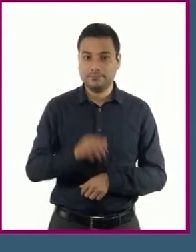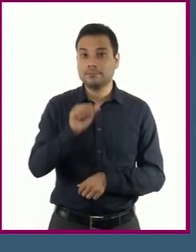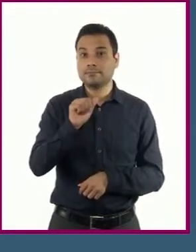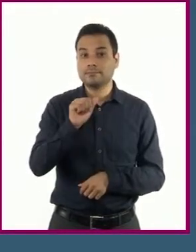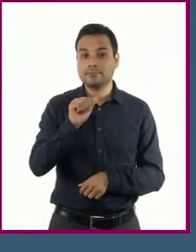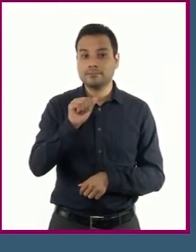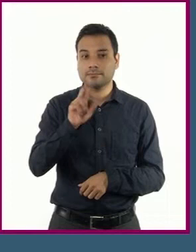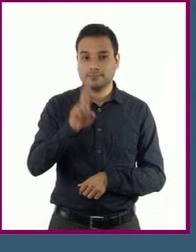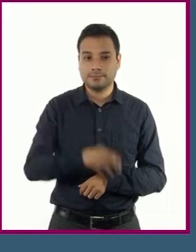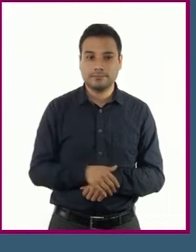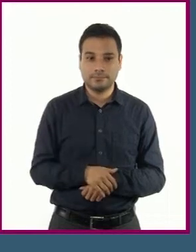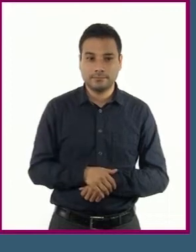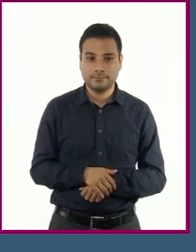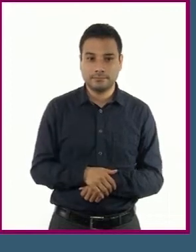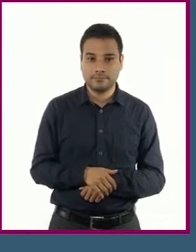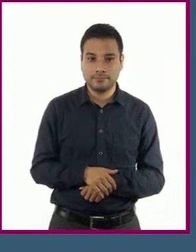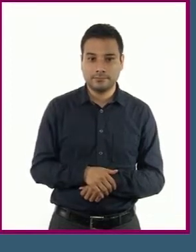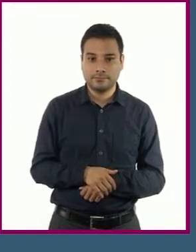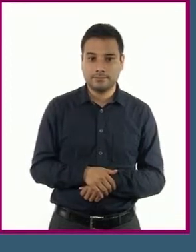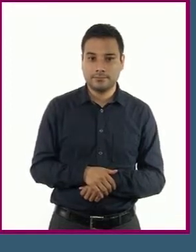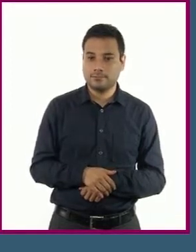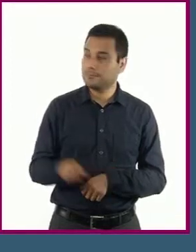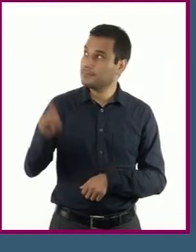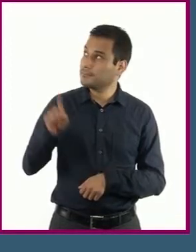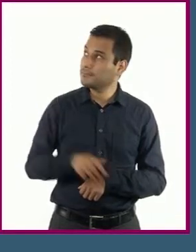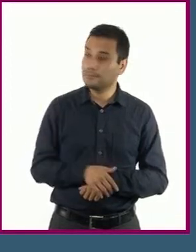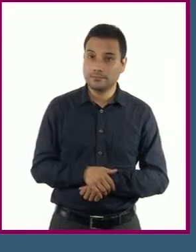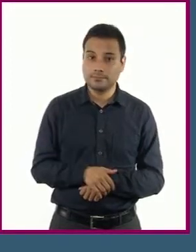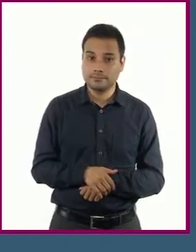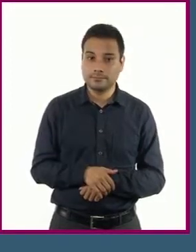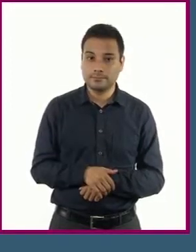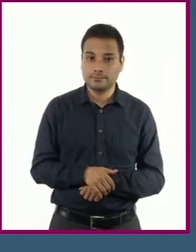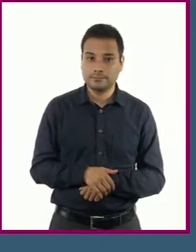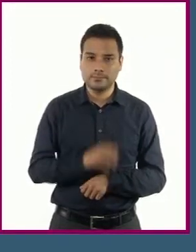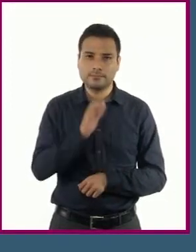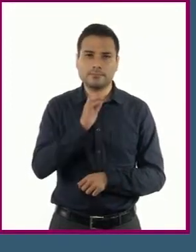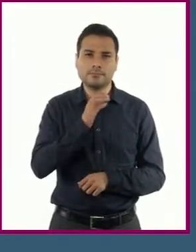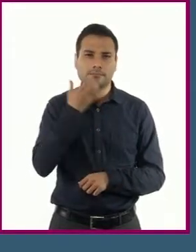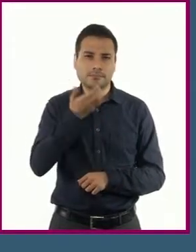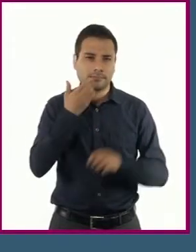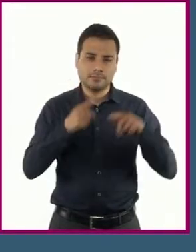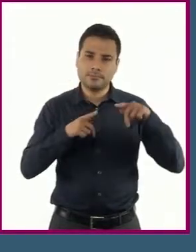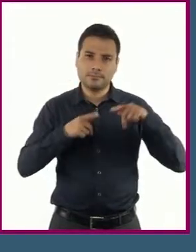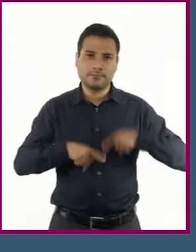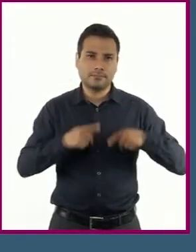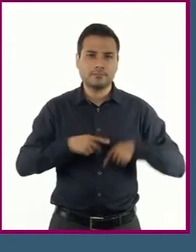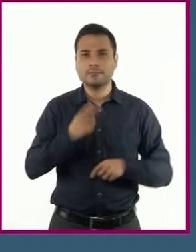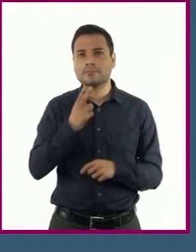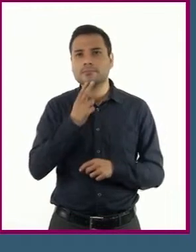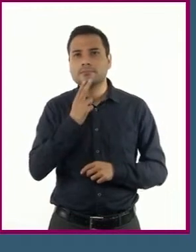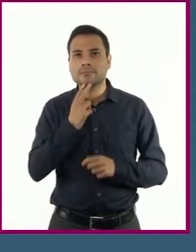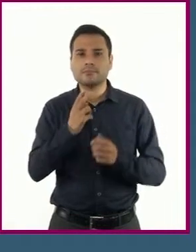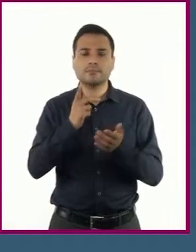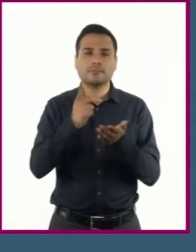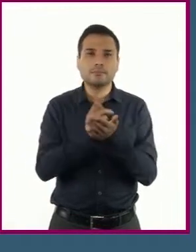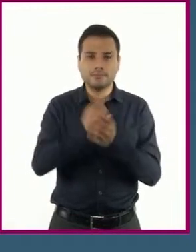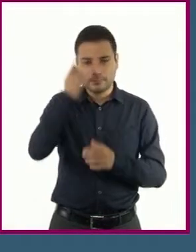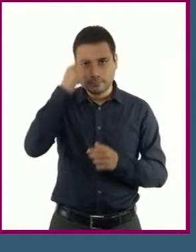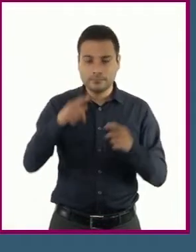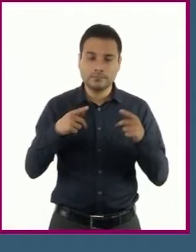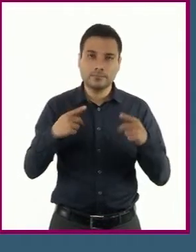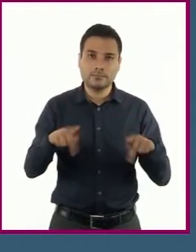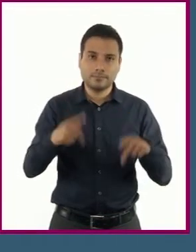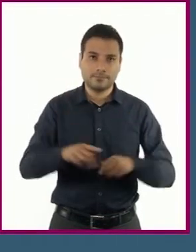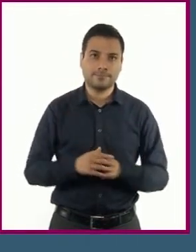Aproximadamente el 70% de la producción mundial de plata se utiliza con fines industriales y el 30% con